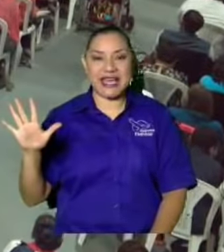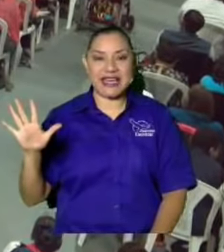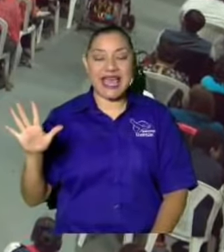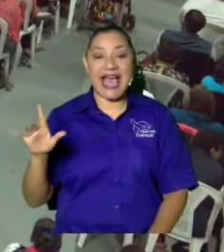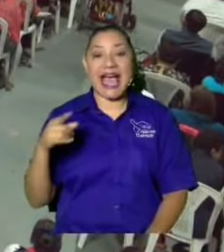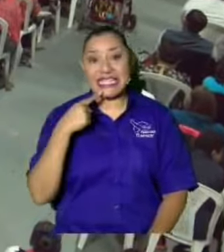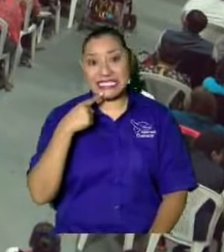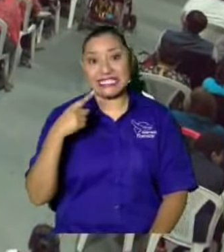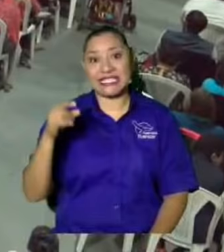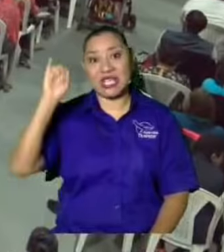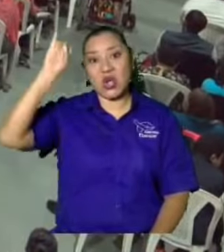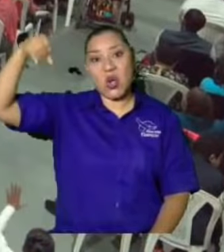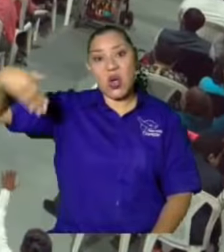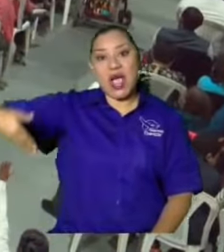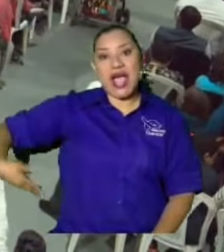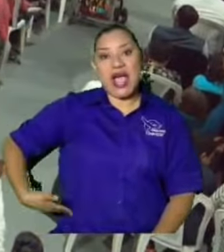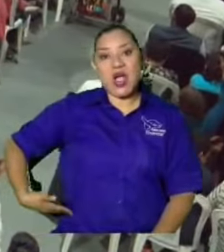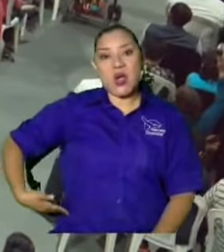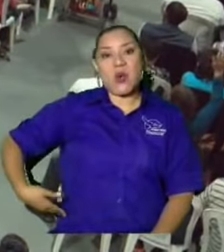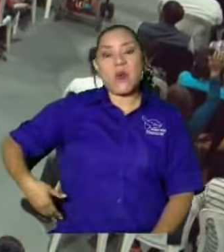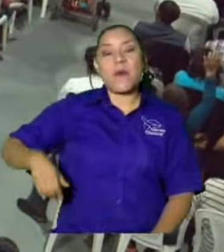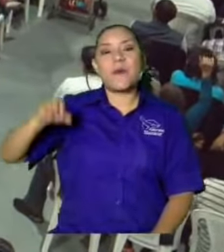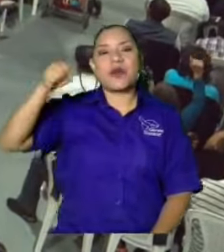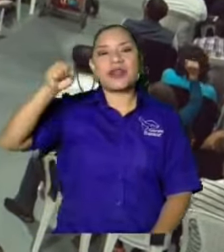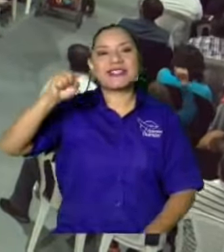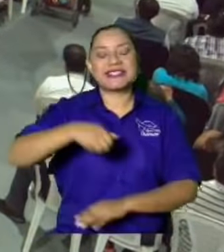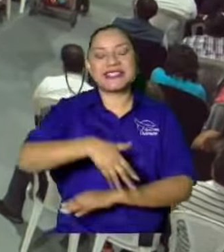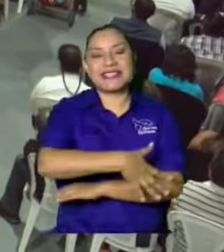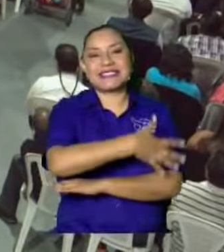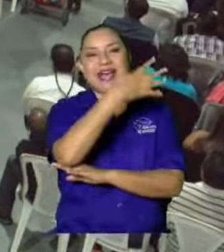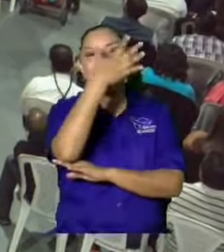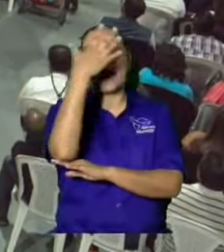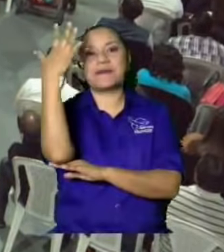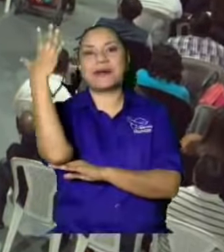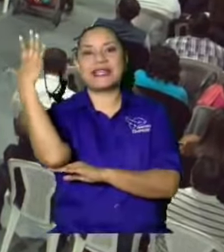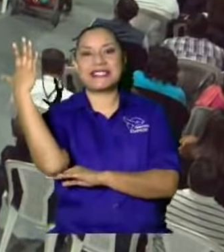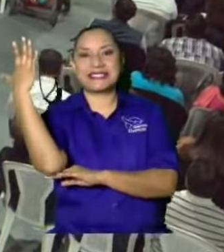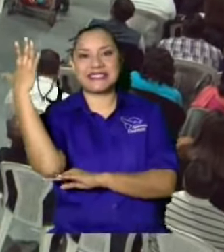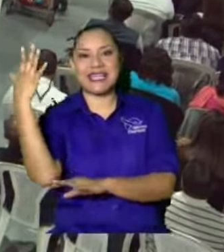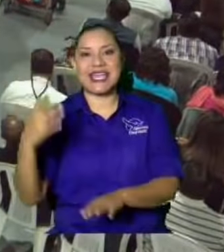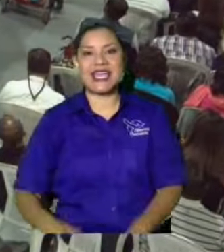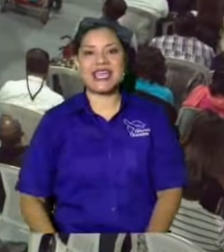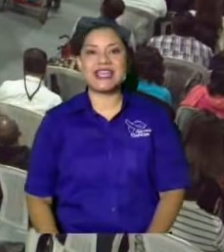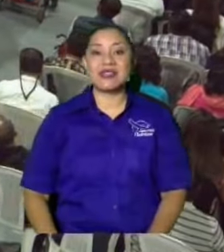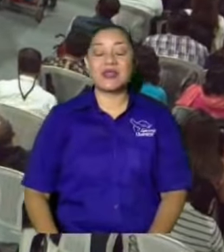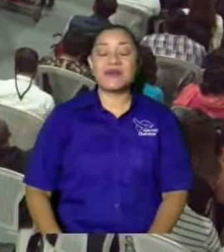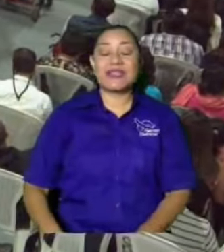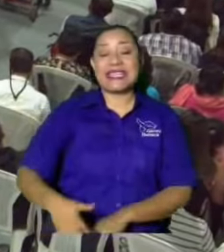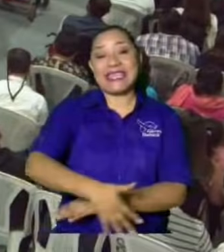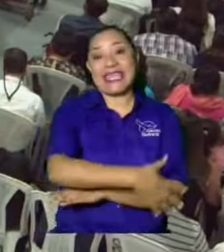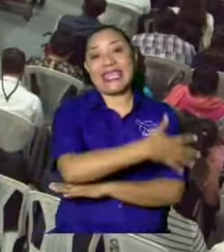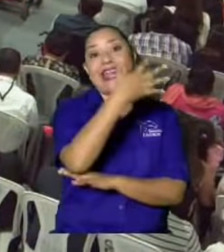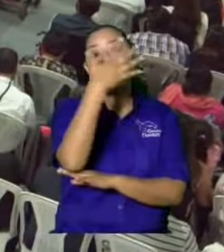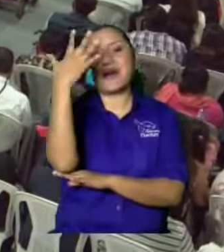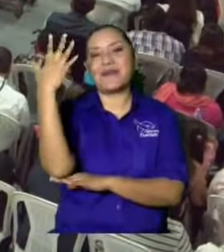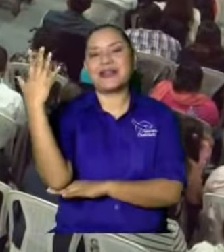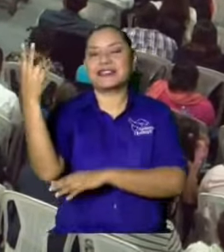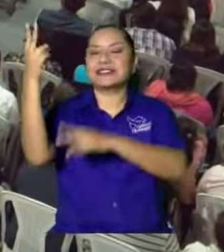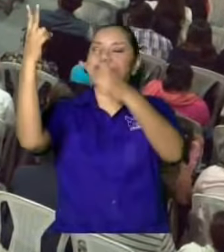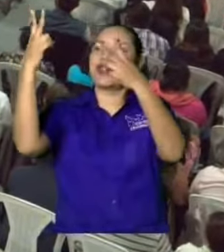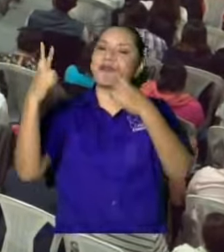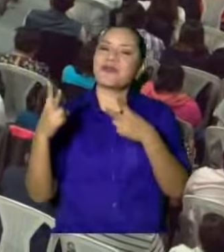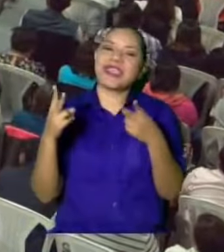si no me bendices. Ya está amaneciendo, ya está amaneciendo, ya viene el amanecer, ya viene el grito de